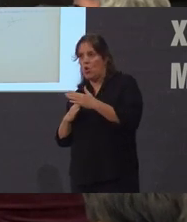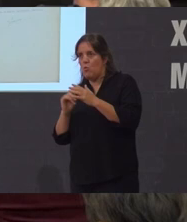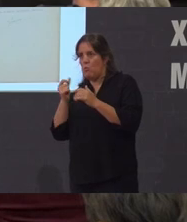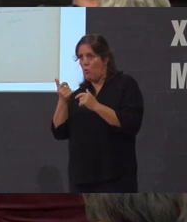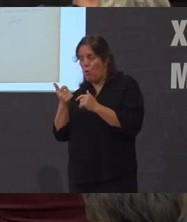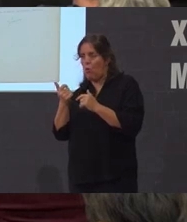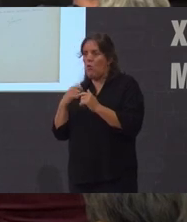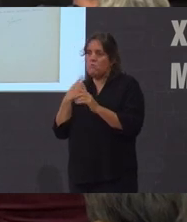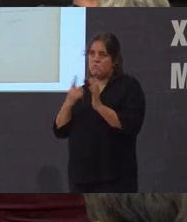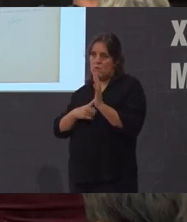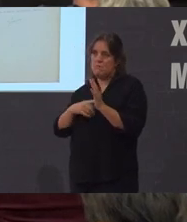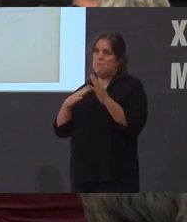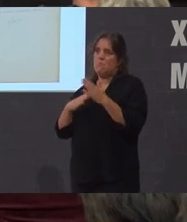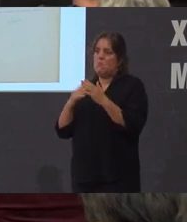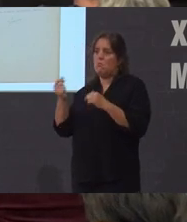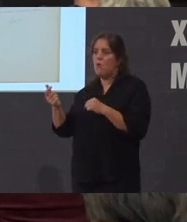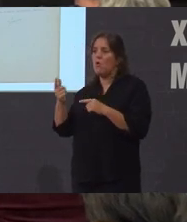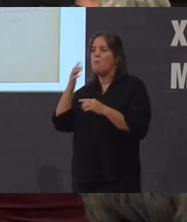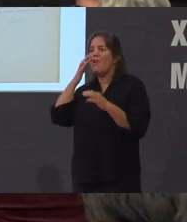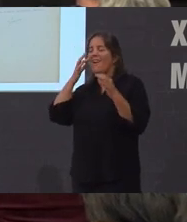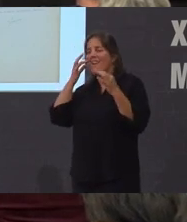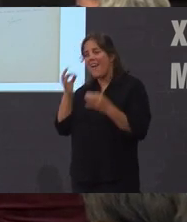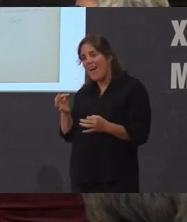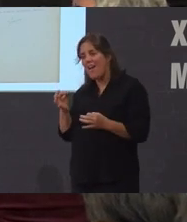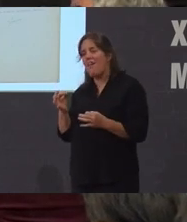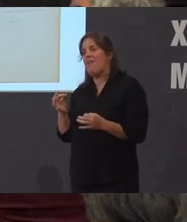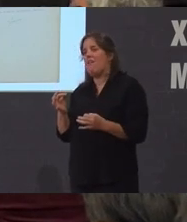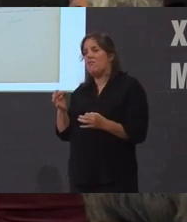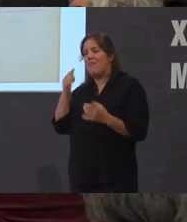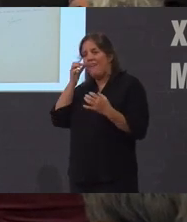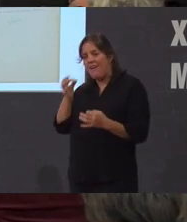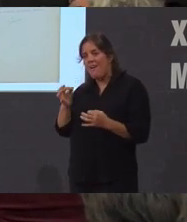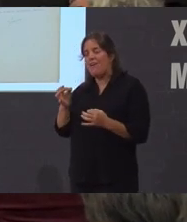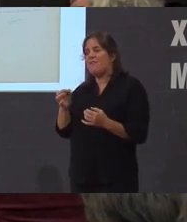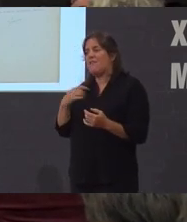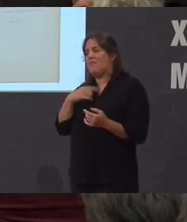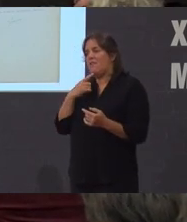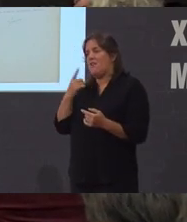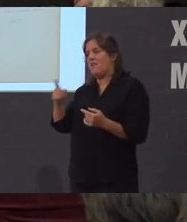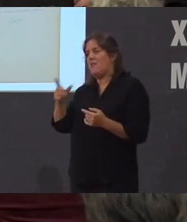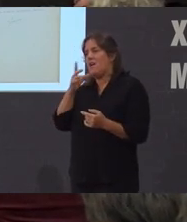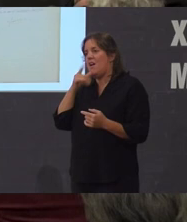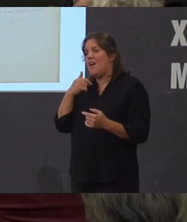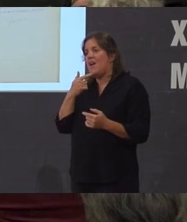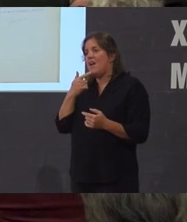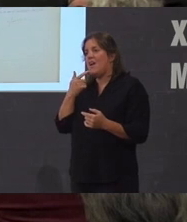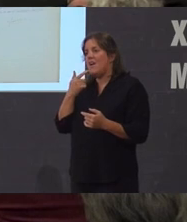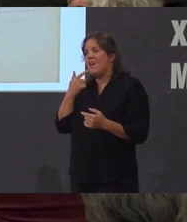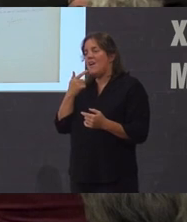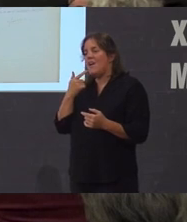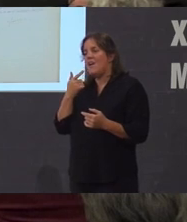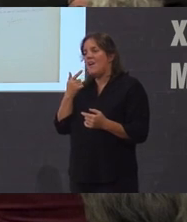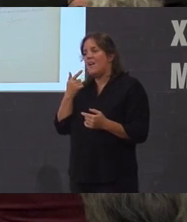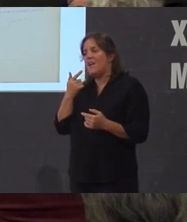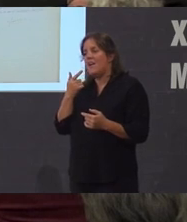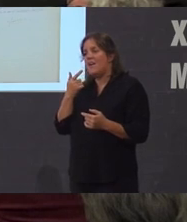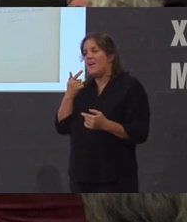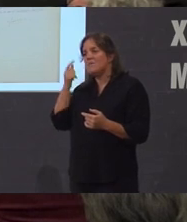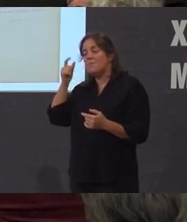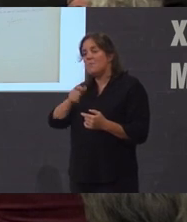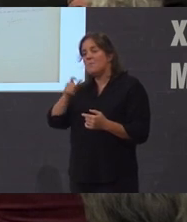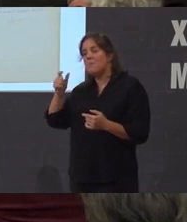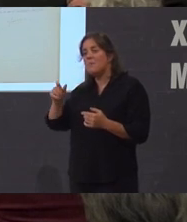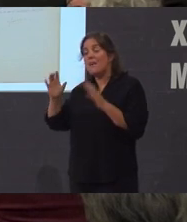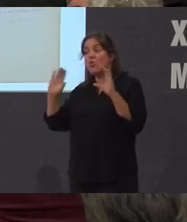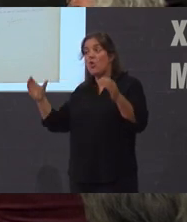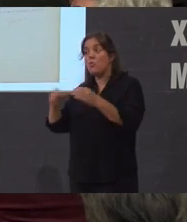na práctica hai unha cuestión importante que a axuda que necesitaban máis que a axuda a colaboración